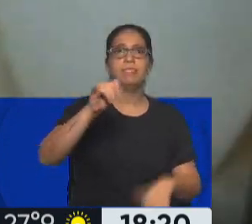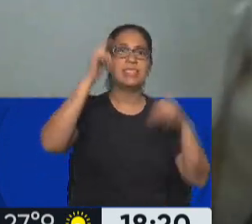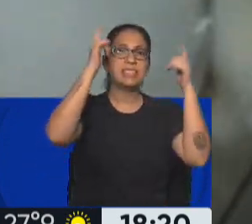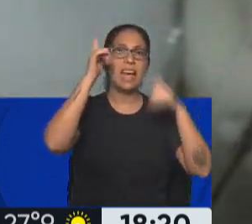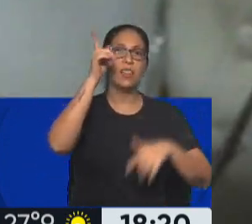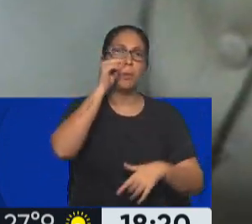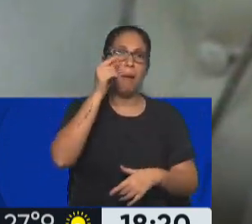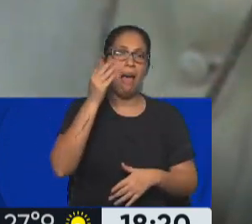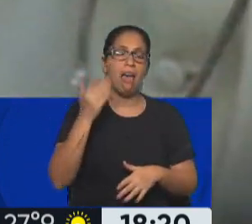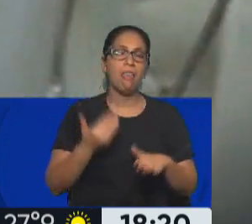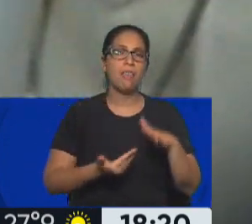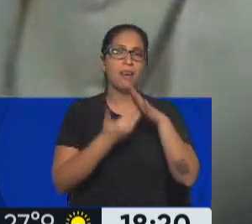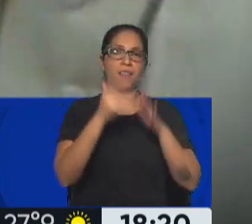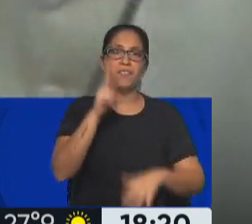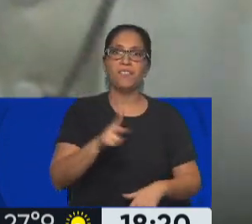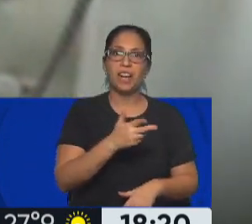Padre Francesco.